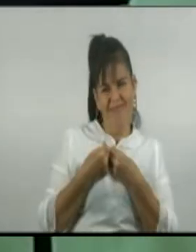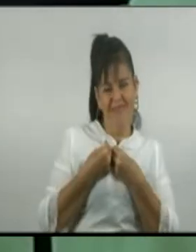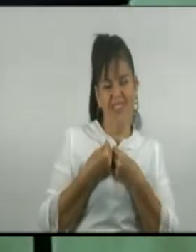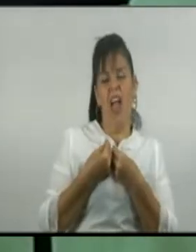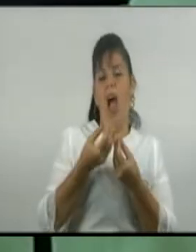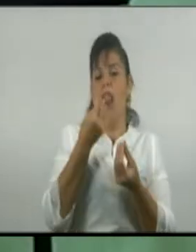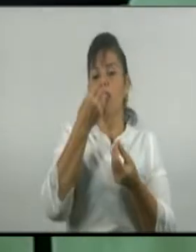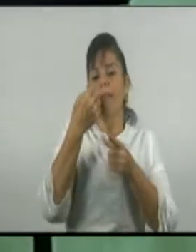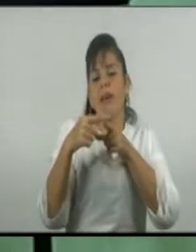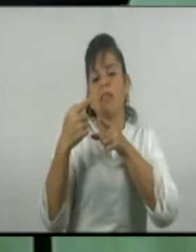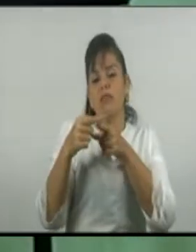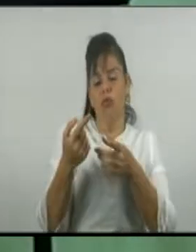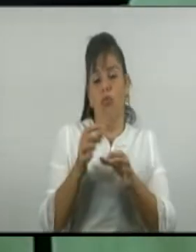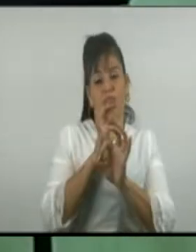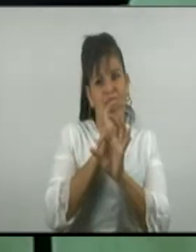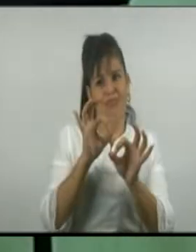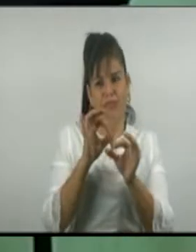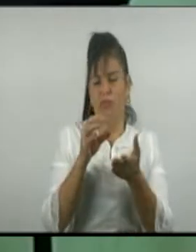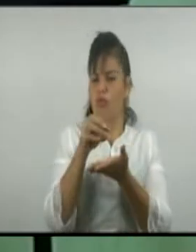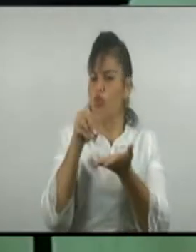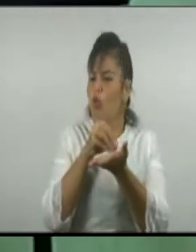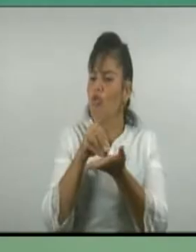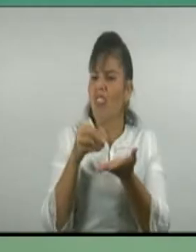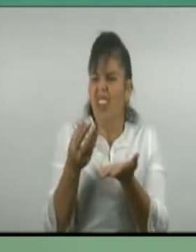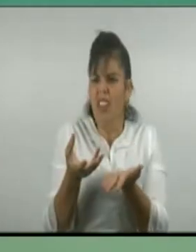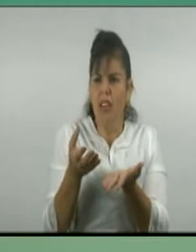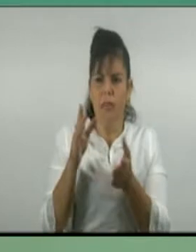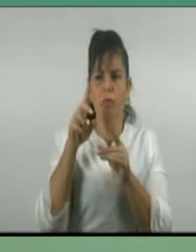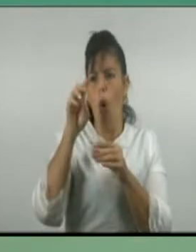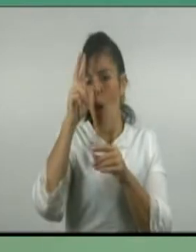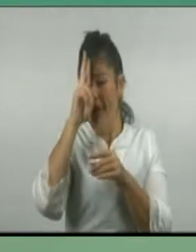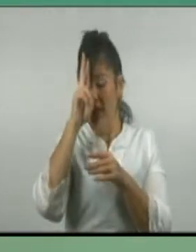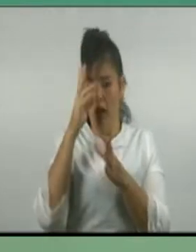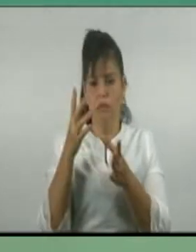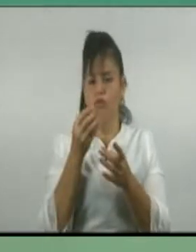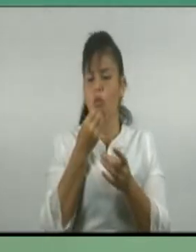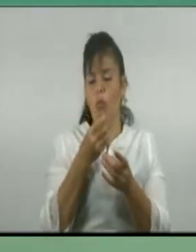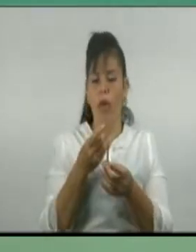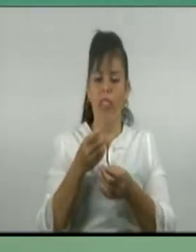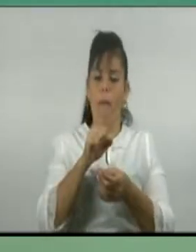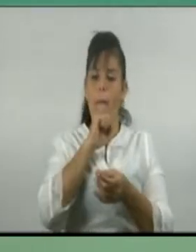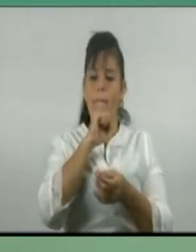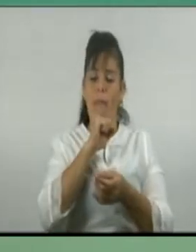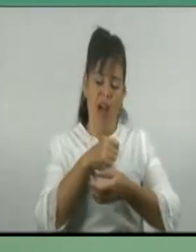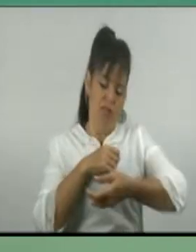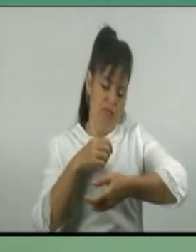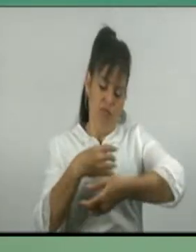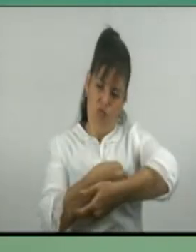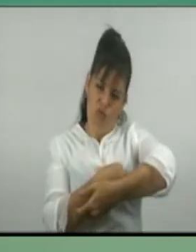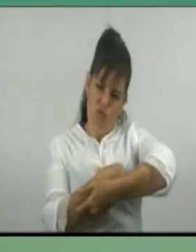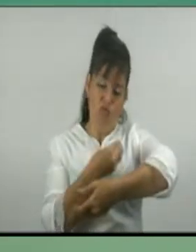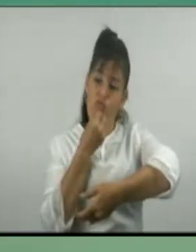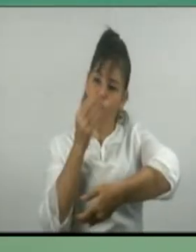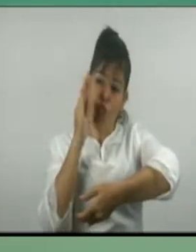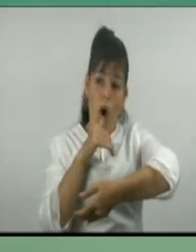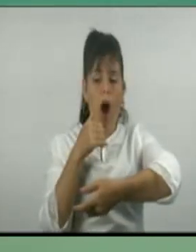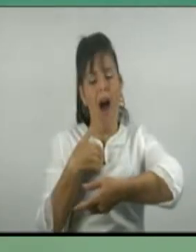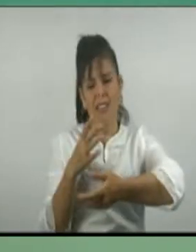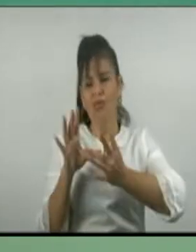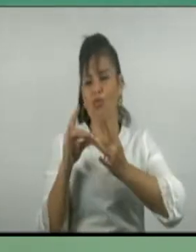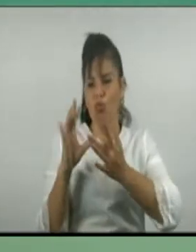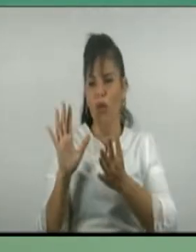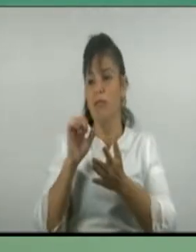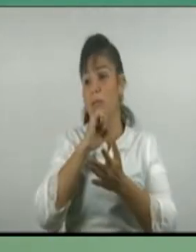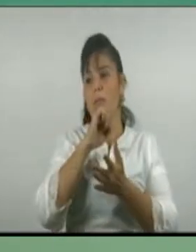la especie en el lugar donde se encuentre cuando no se le pueda ofrecer ofrecer de madre algo y las elecciones